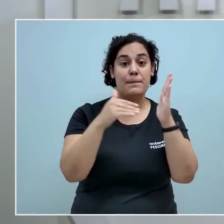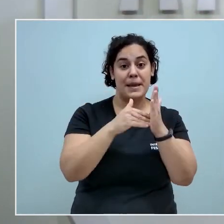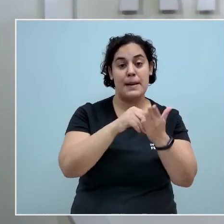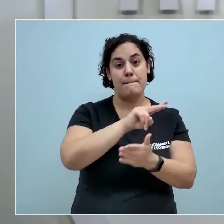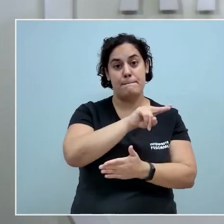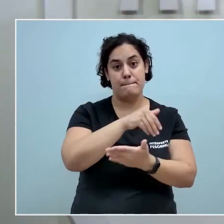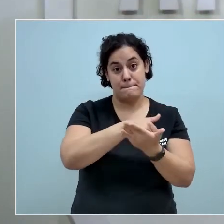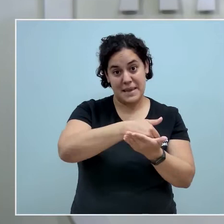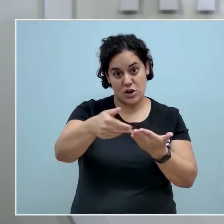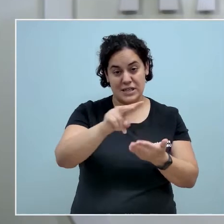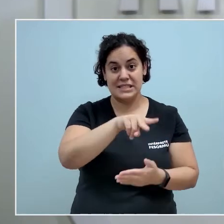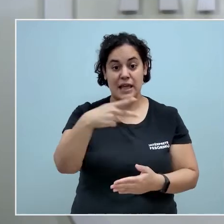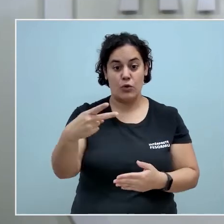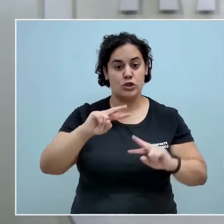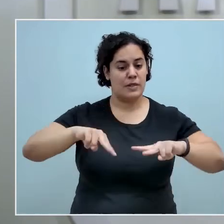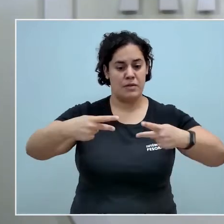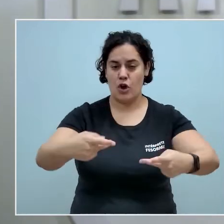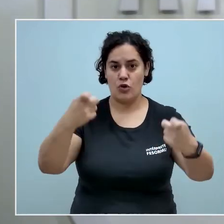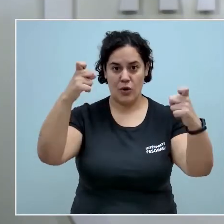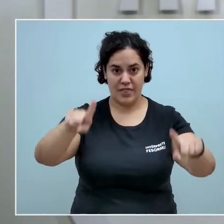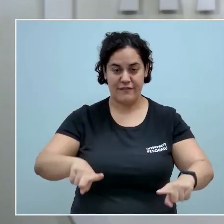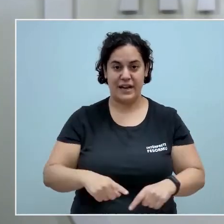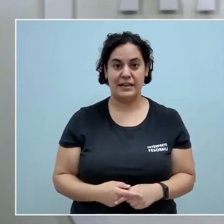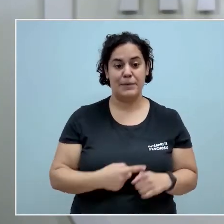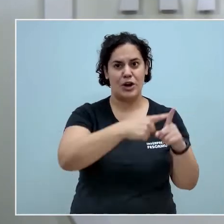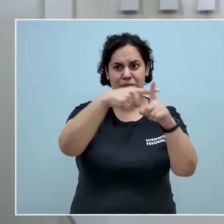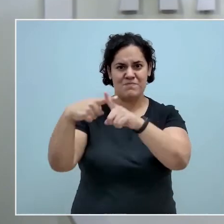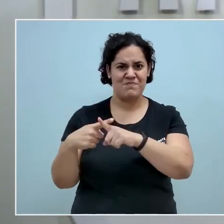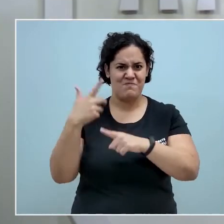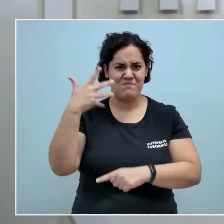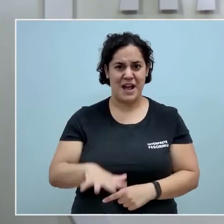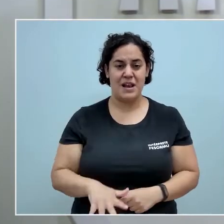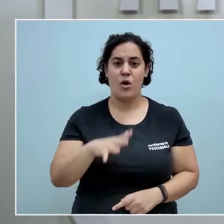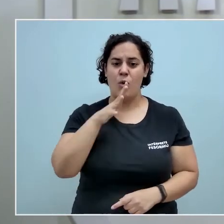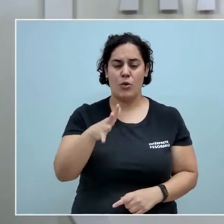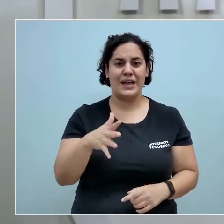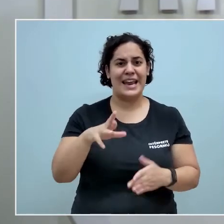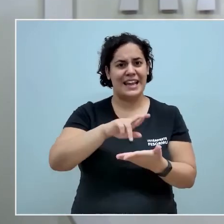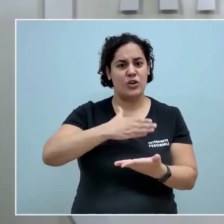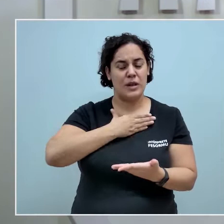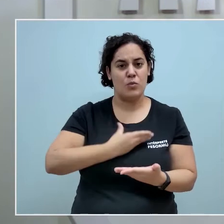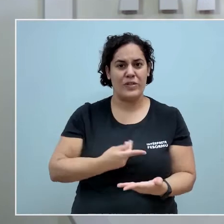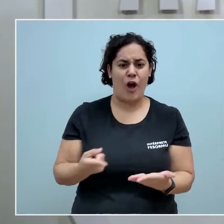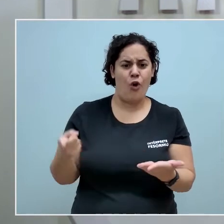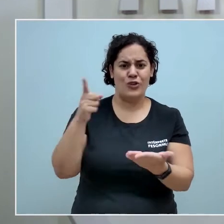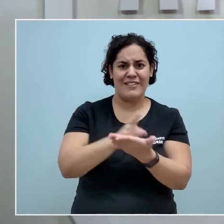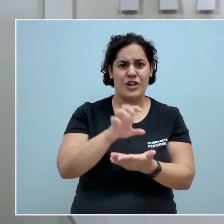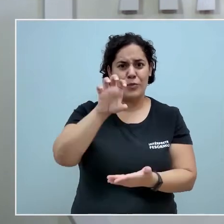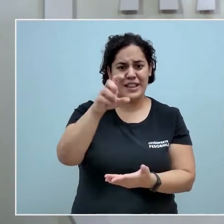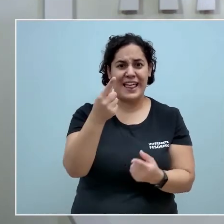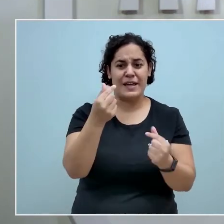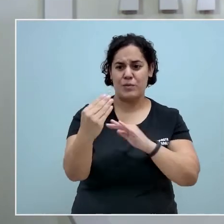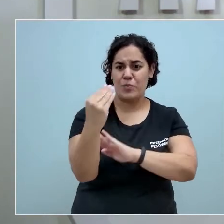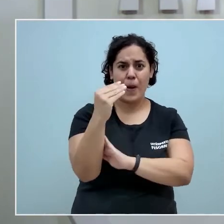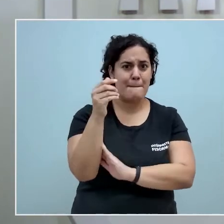de euros no reembolsables. Es inadmisible que la Región de Murcia sea, una vez más, la comunidad que menos